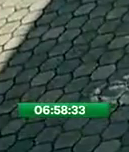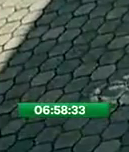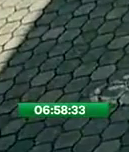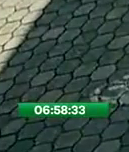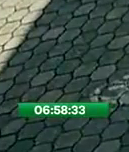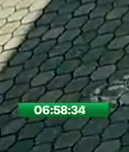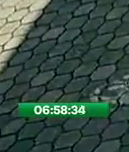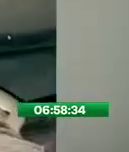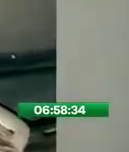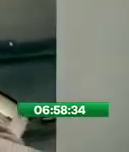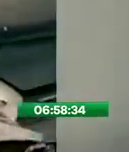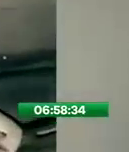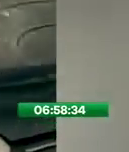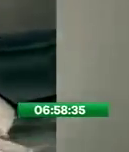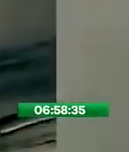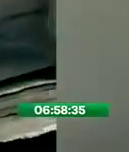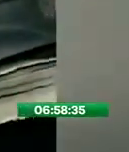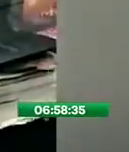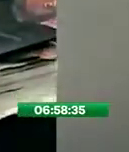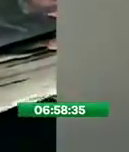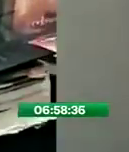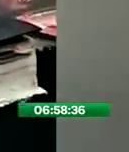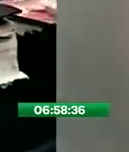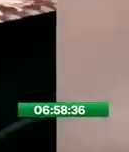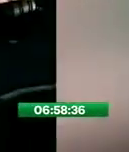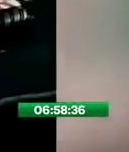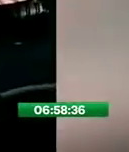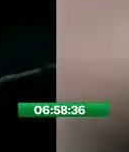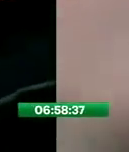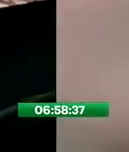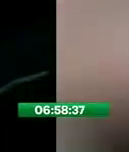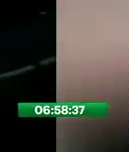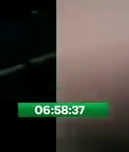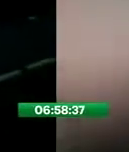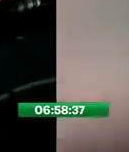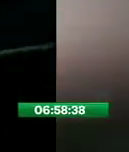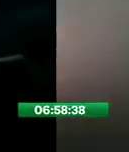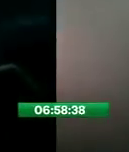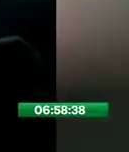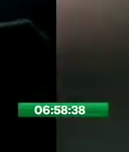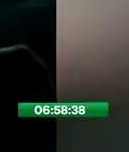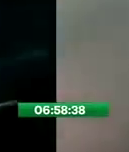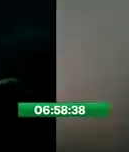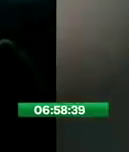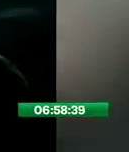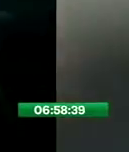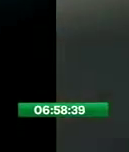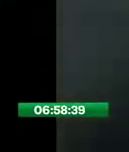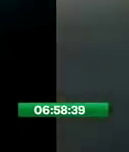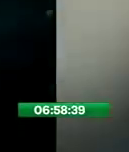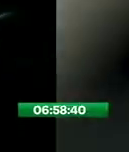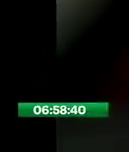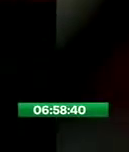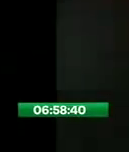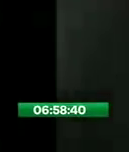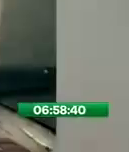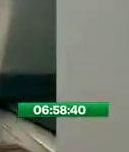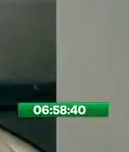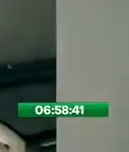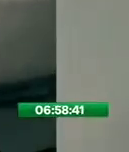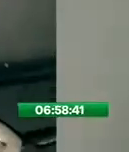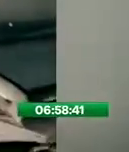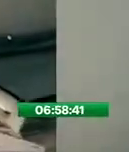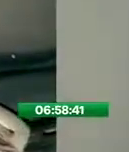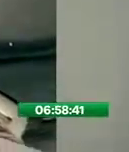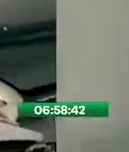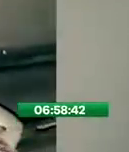ahí el delito que migra. Sí. Viene a Quito, se va a Guayaquil, se va a Esmeralda. A ver, ¿qué pasa aquí? Mira ese niño